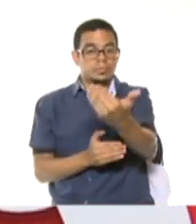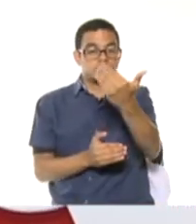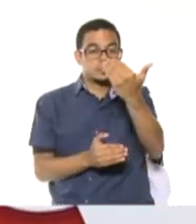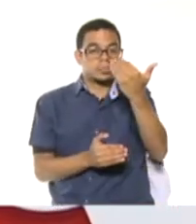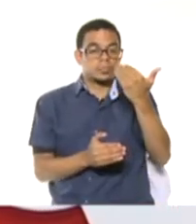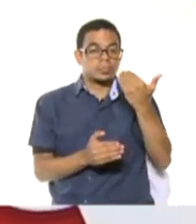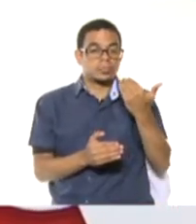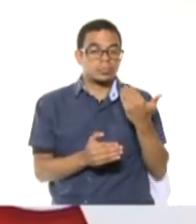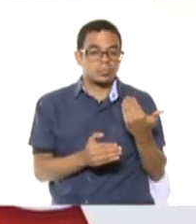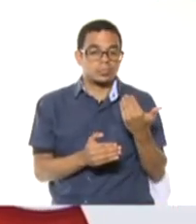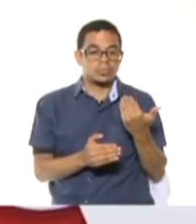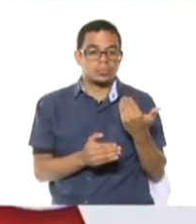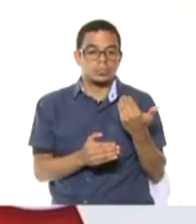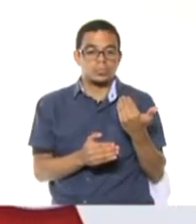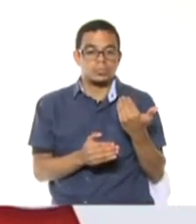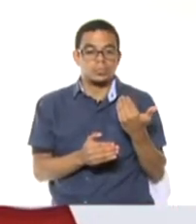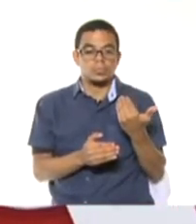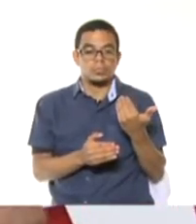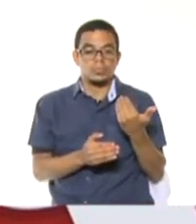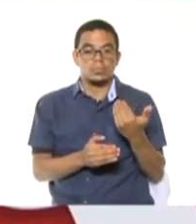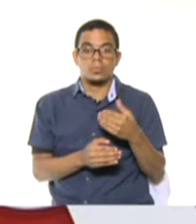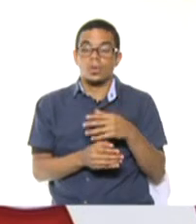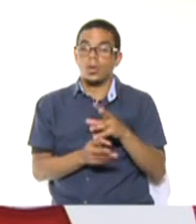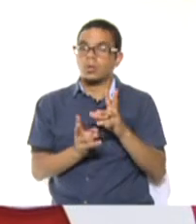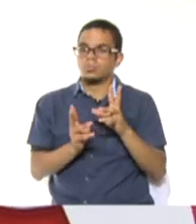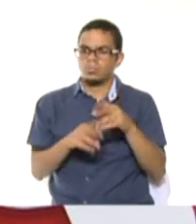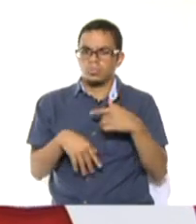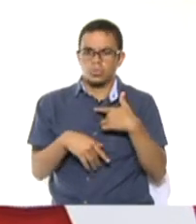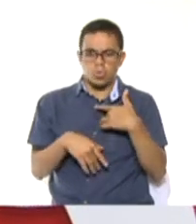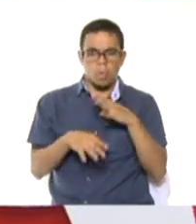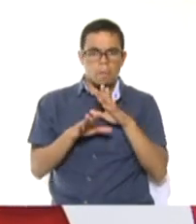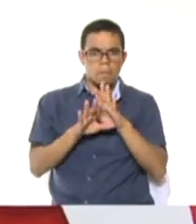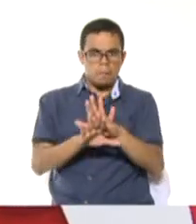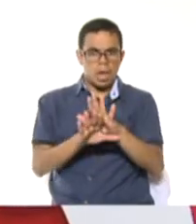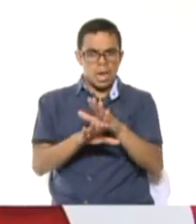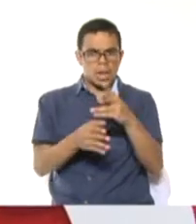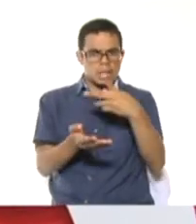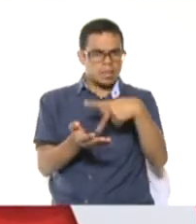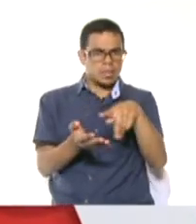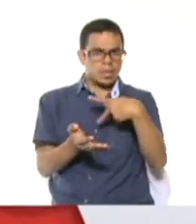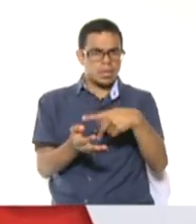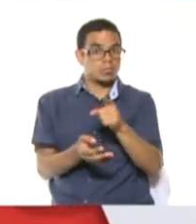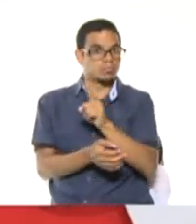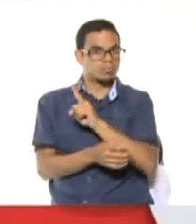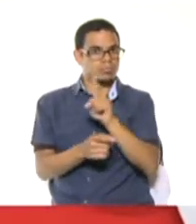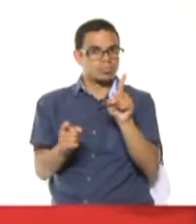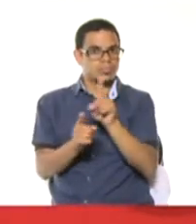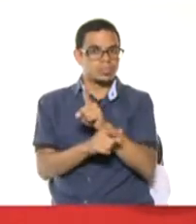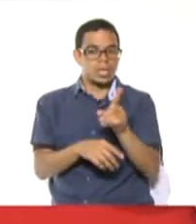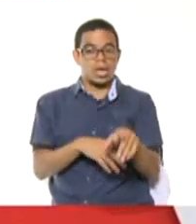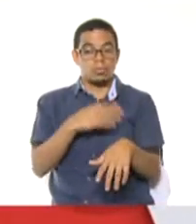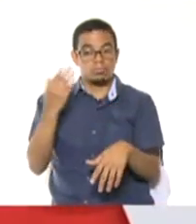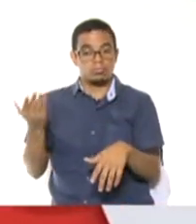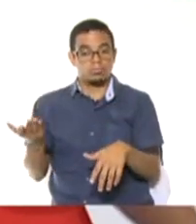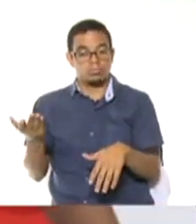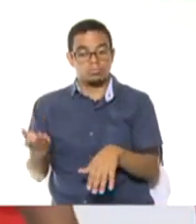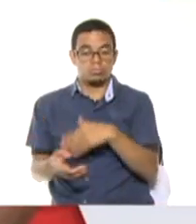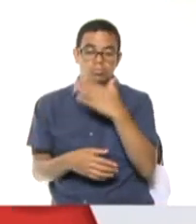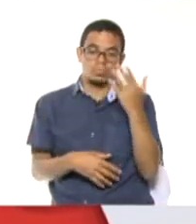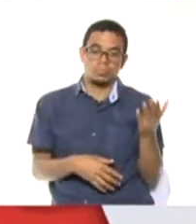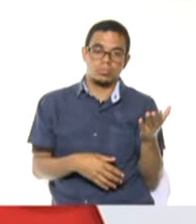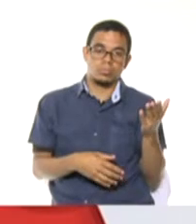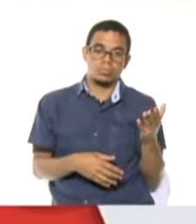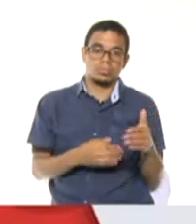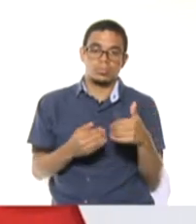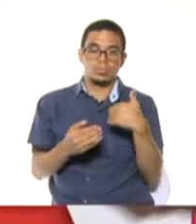atrás, adelante, atrás. Y nunca para de bailar, a un lado, al otro, a un